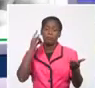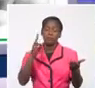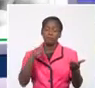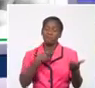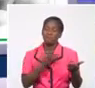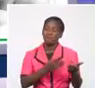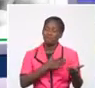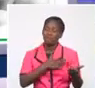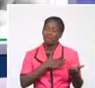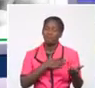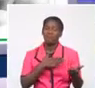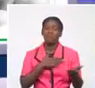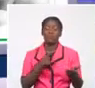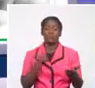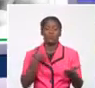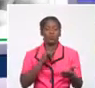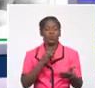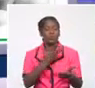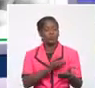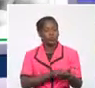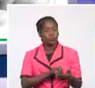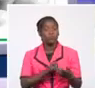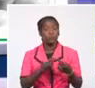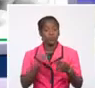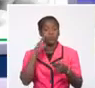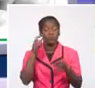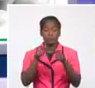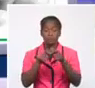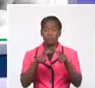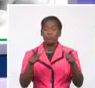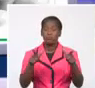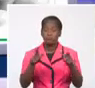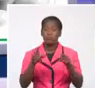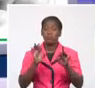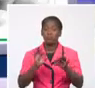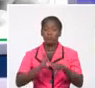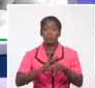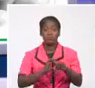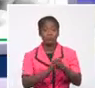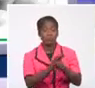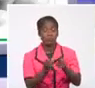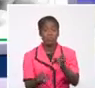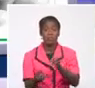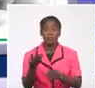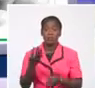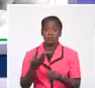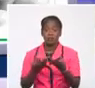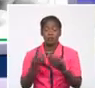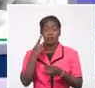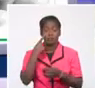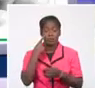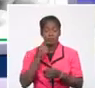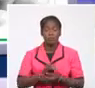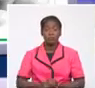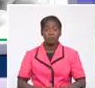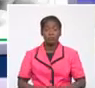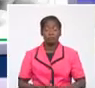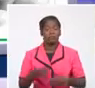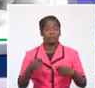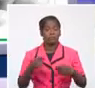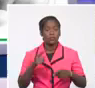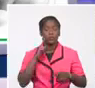muy dolorosas. Crece el porciento de letalidad por COVID-19, crece el número de fallecidos, por tanto,